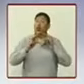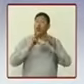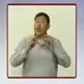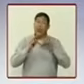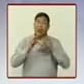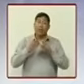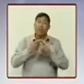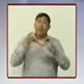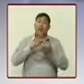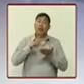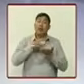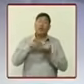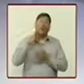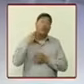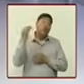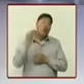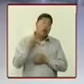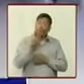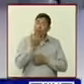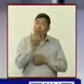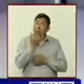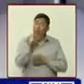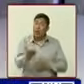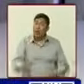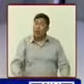Desde la Asamblea Legislativa, Cristian, te escuchamos.